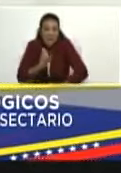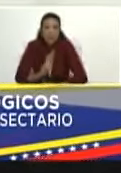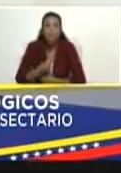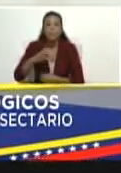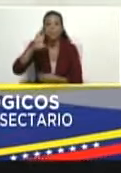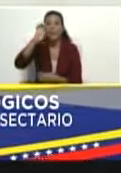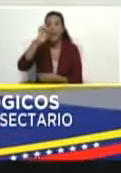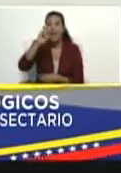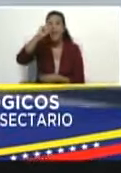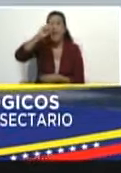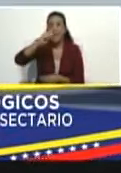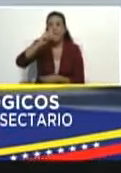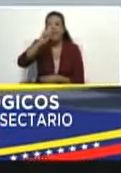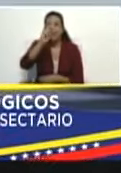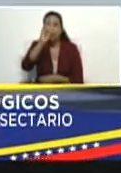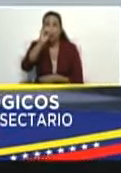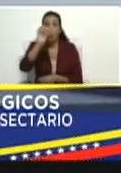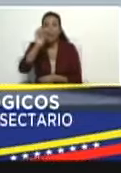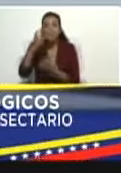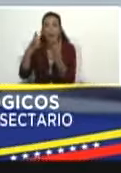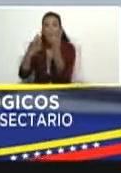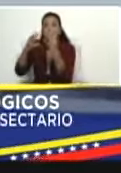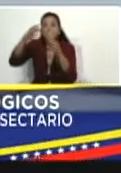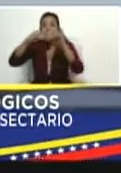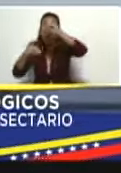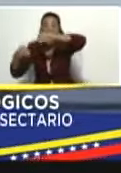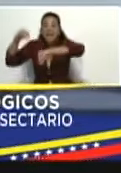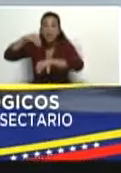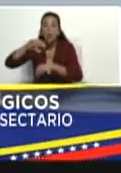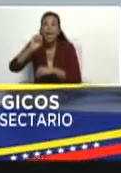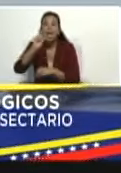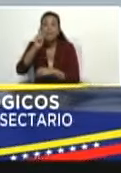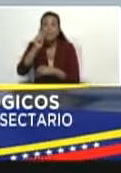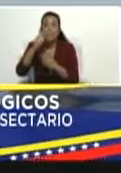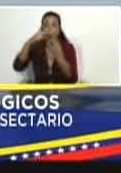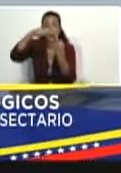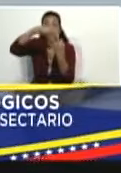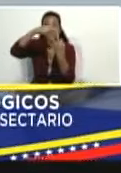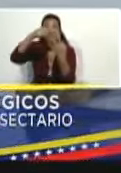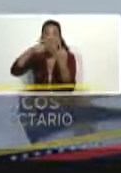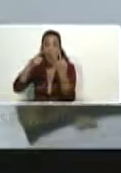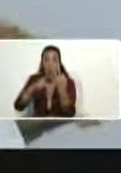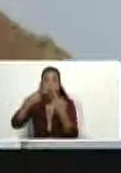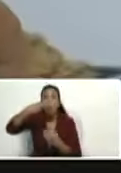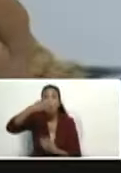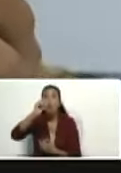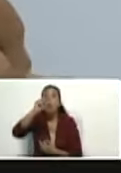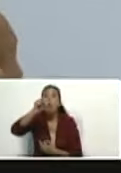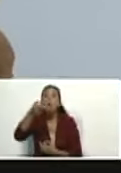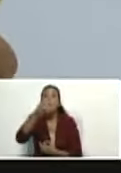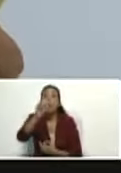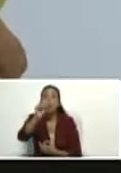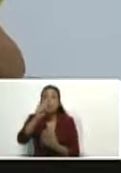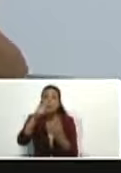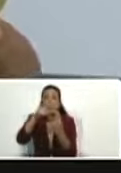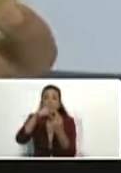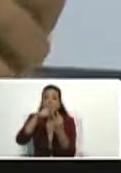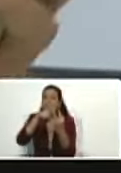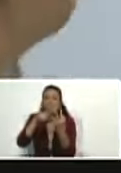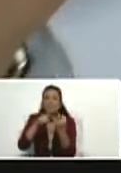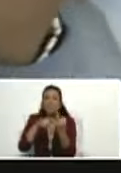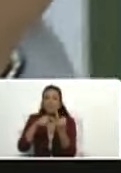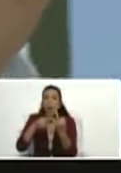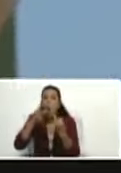Entoex. Esto es una mezcla de esporas de tres hongos entomopatógenos distintos. Estamos hablando de